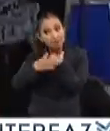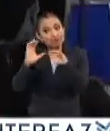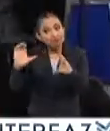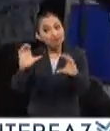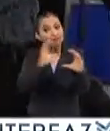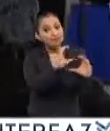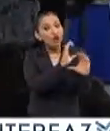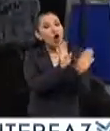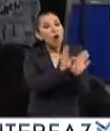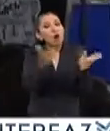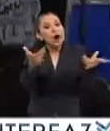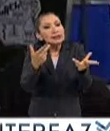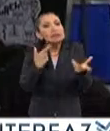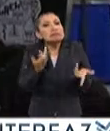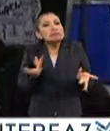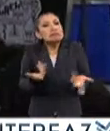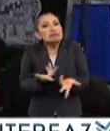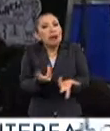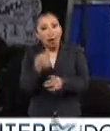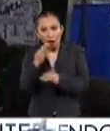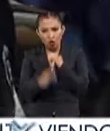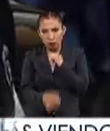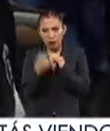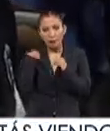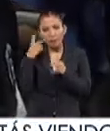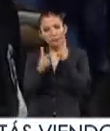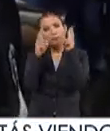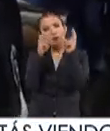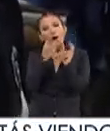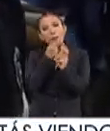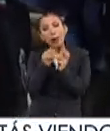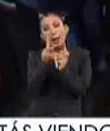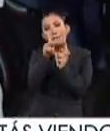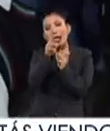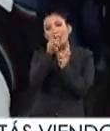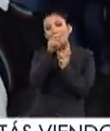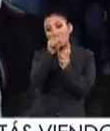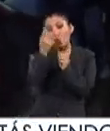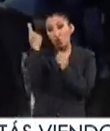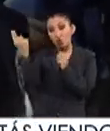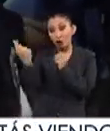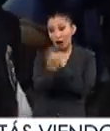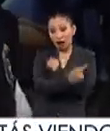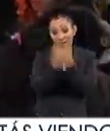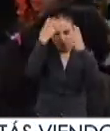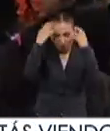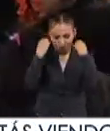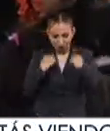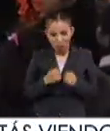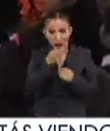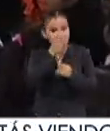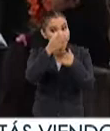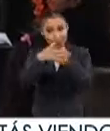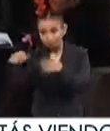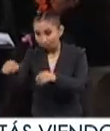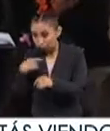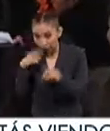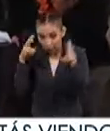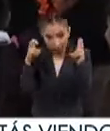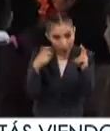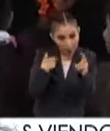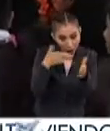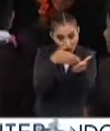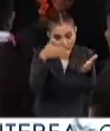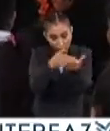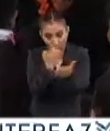cotidiana y cómo actuar ante ellas. Y finalizó con la charla Hombre Preventivo, donde una botarga advirtió a los pequeños sobre el tema del